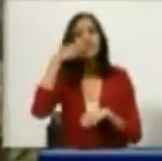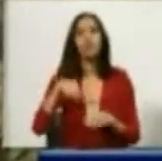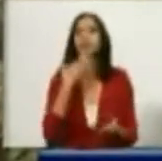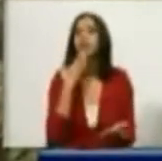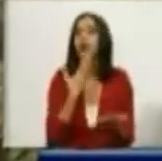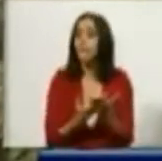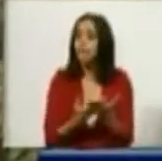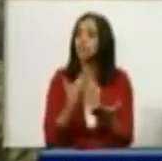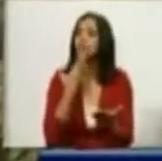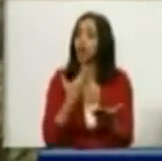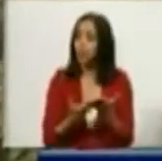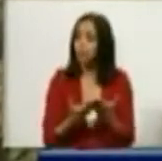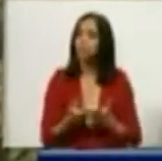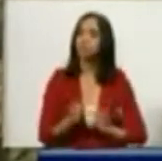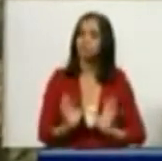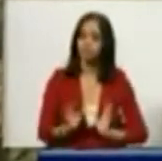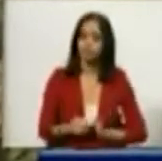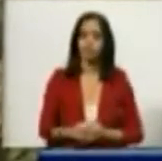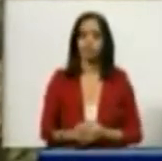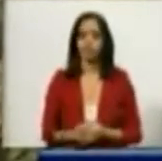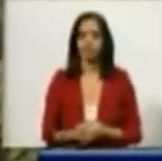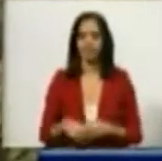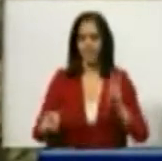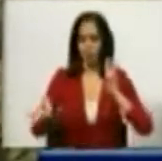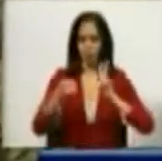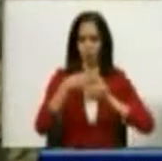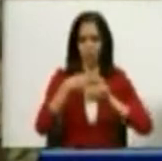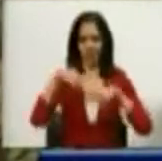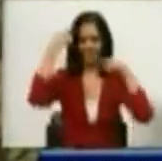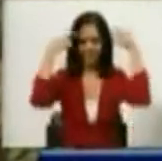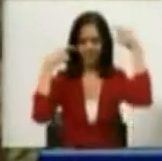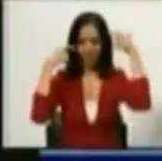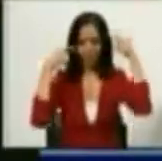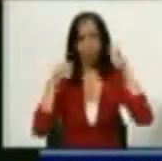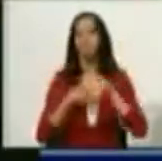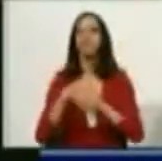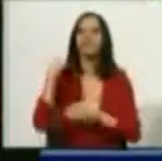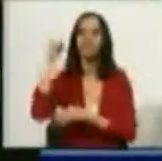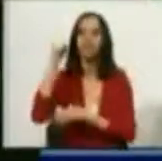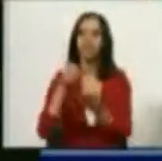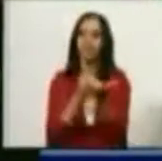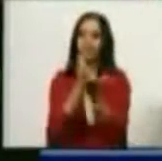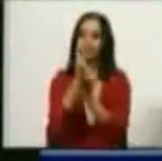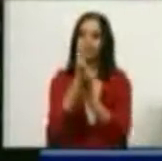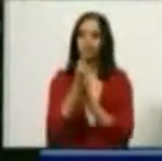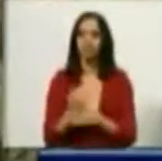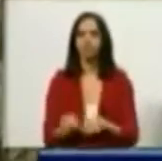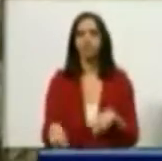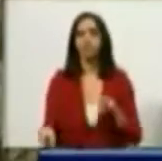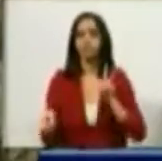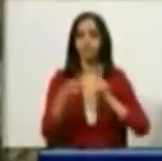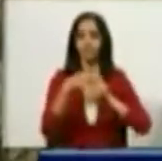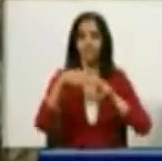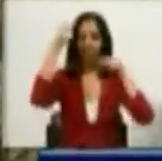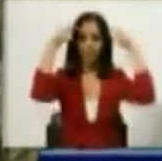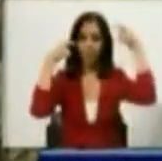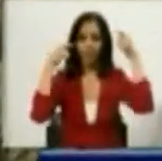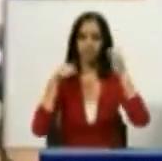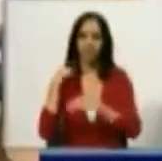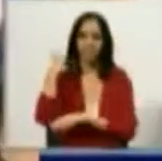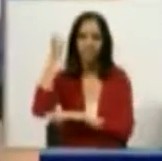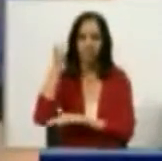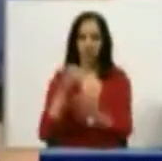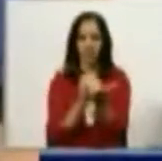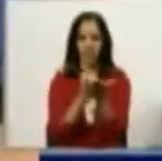te va a exigir numeral chavismo es numeral chavismo